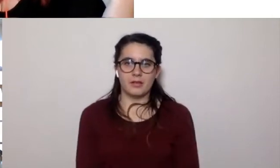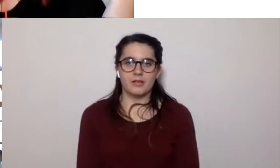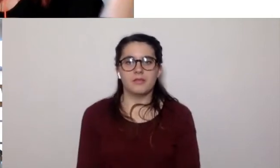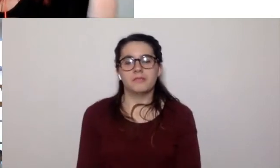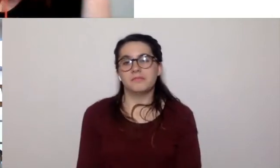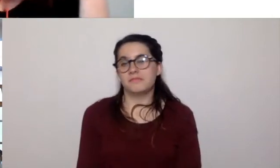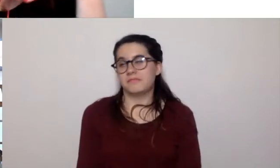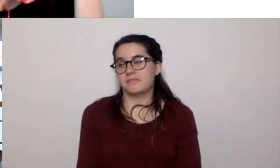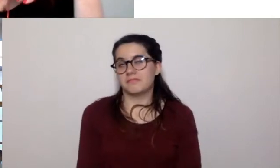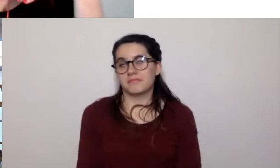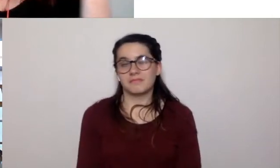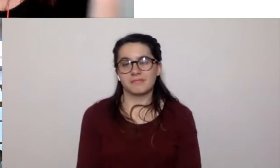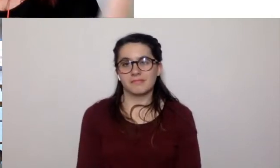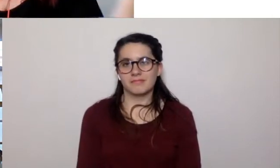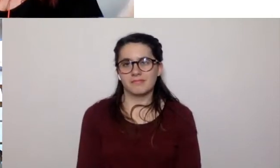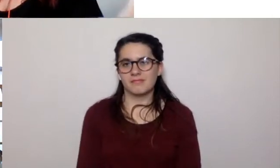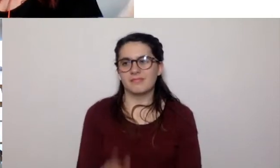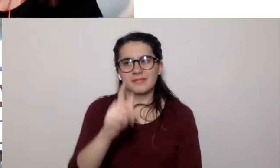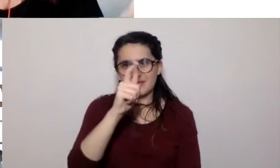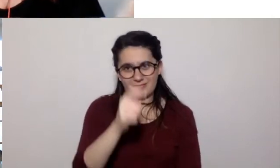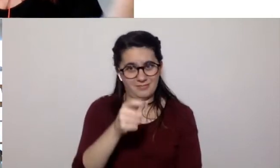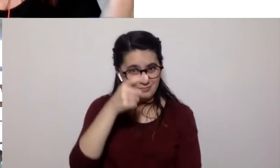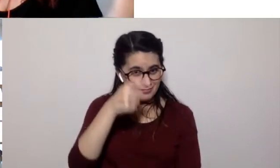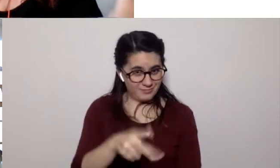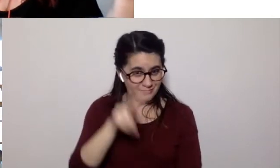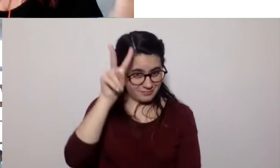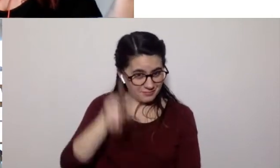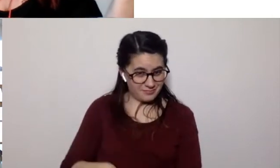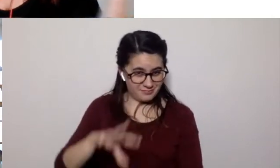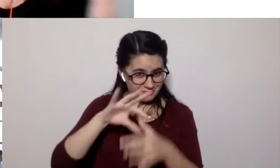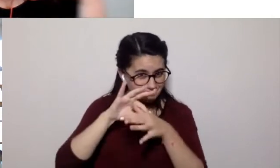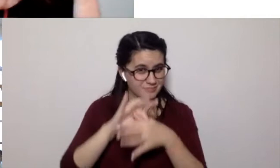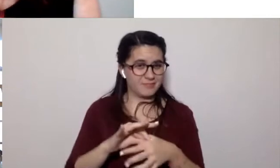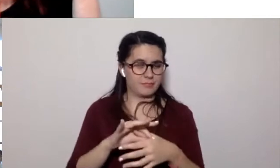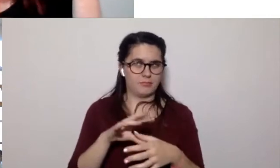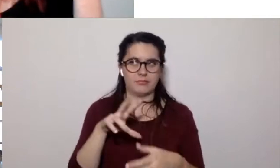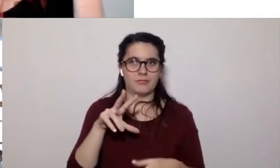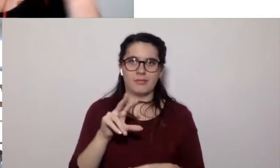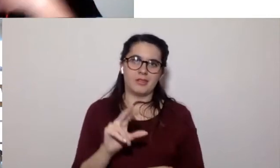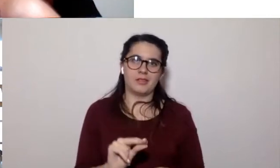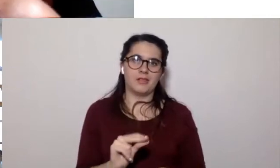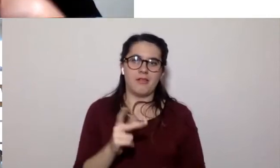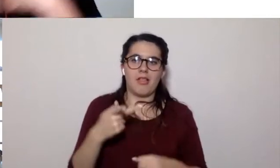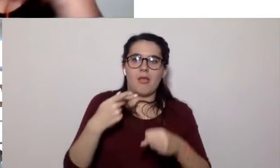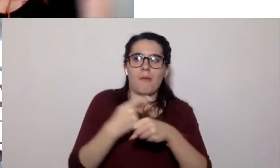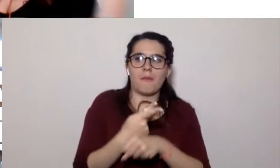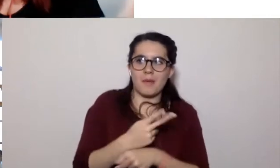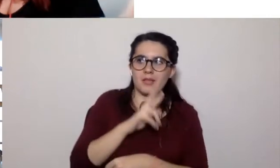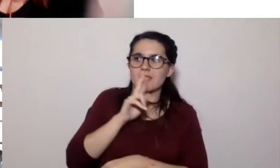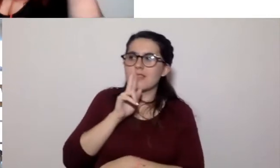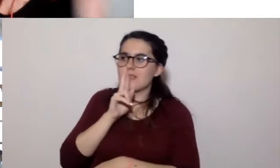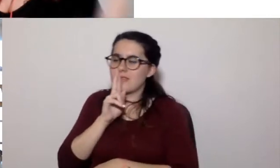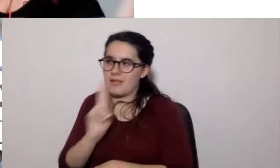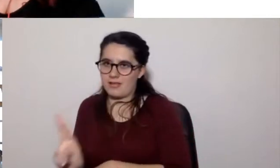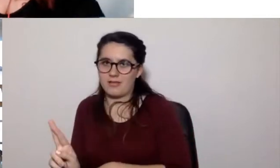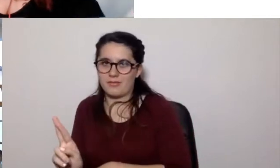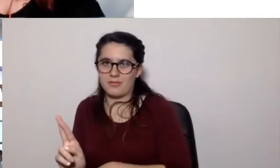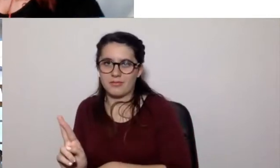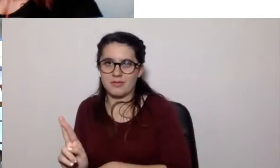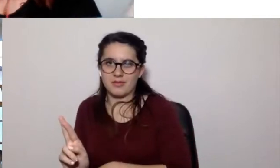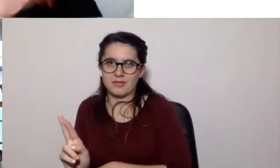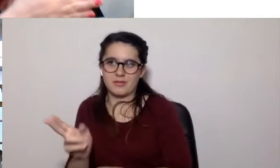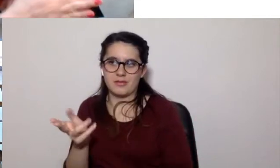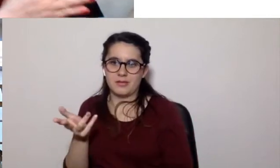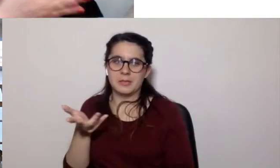Y al final no fue la consecuencia de lo que temías y de lo que tanto te angustió, sino la consecuencia de tu situación, todo lo que te